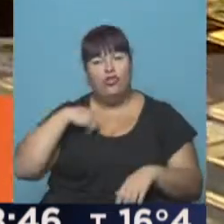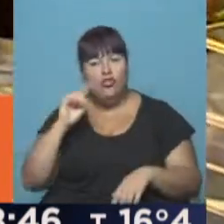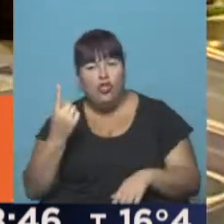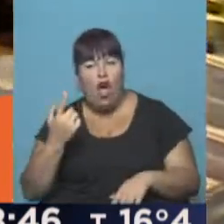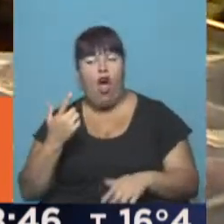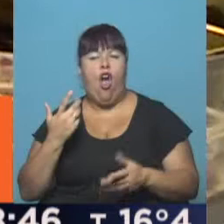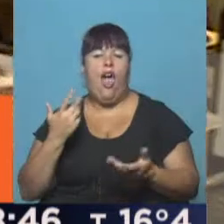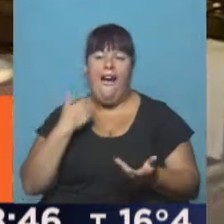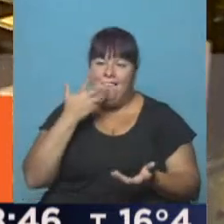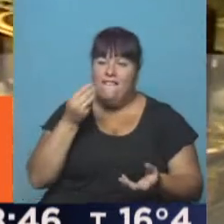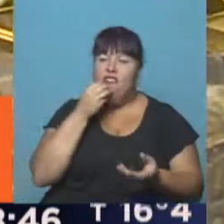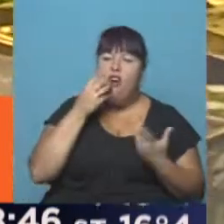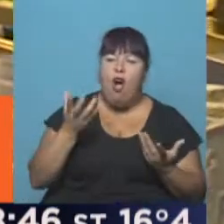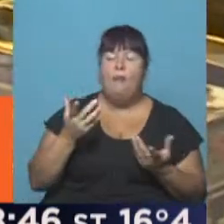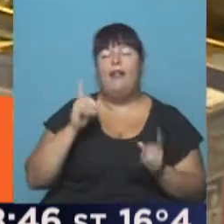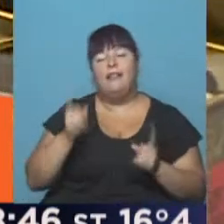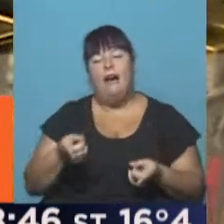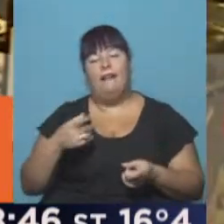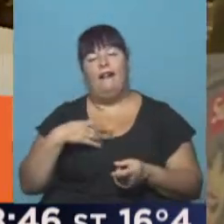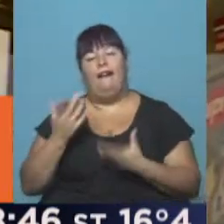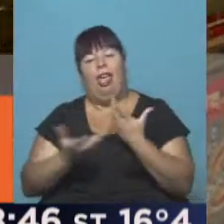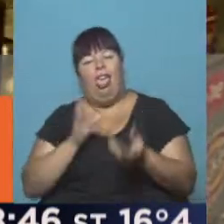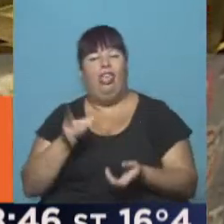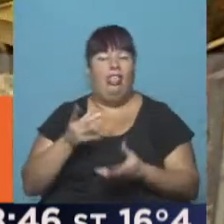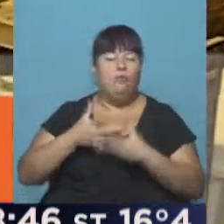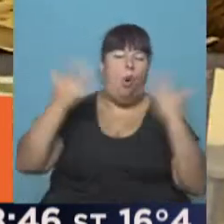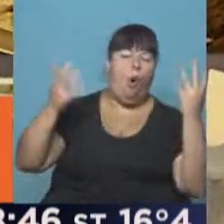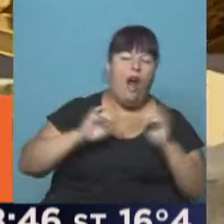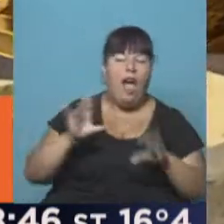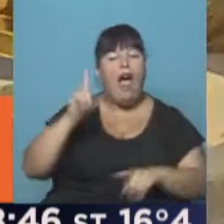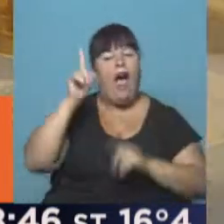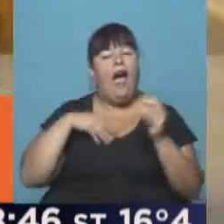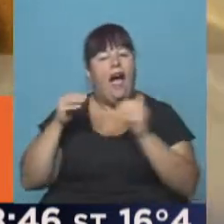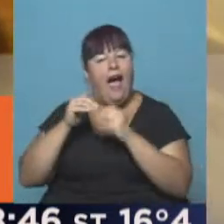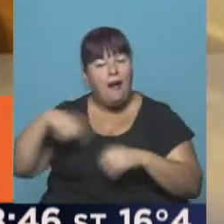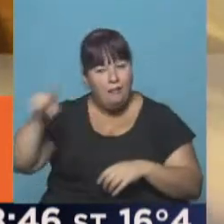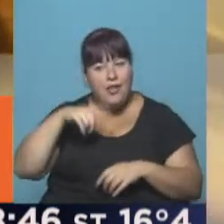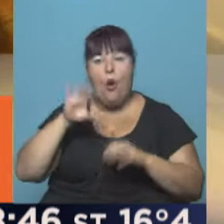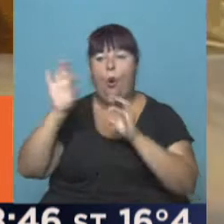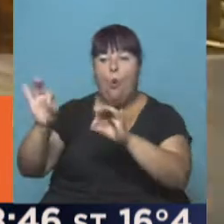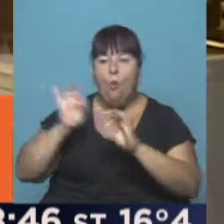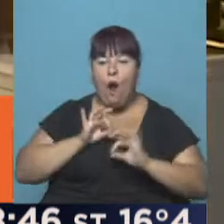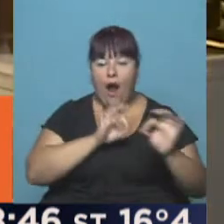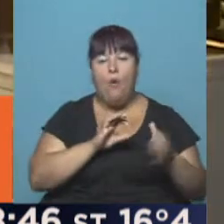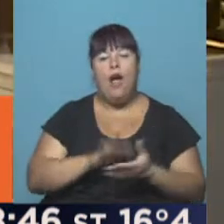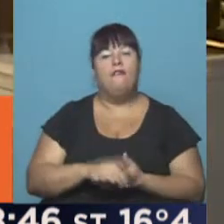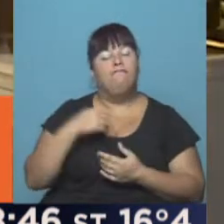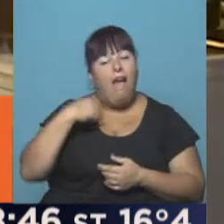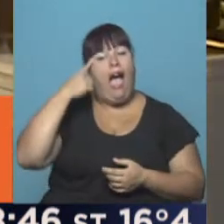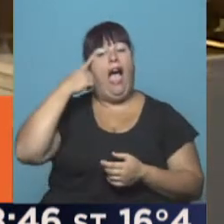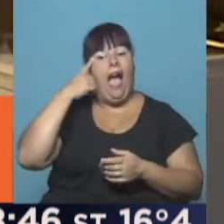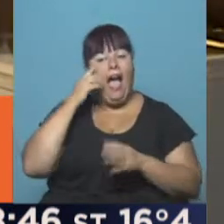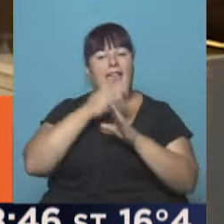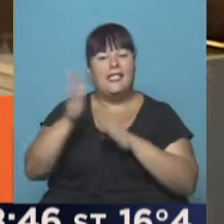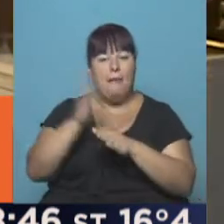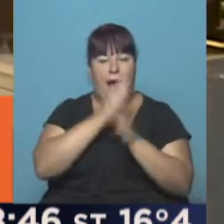sola y quería cenar algo, pero a la vez no quería que fuera muy complicado y me daba cuenta que muchos amigos estaban en esa situación. Entonces, se me ocurrió